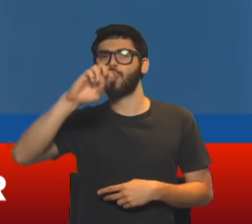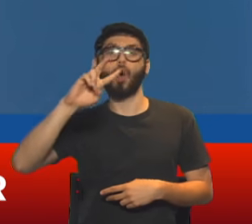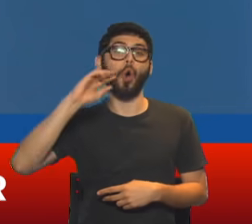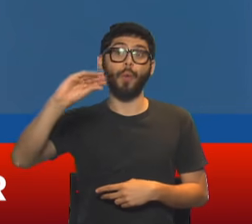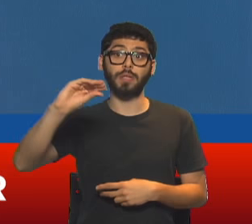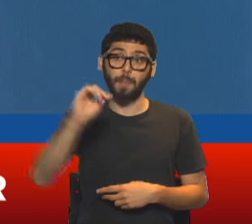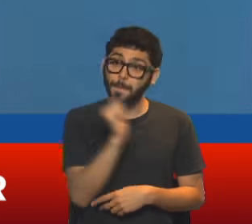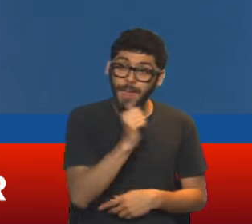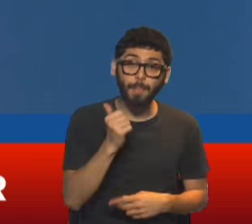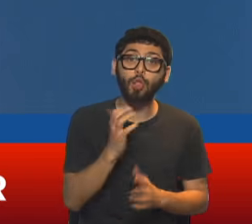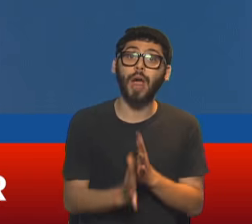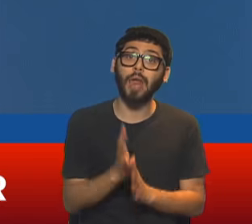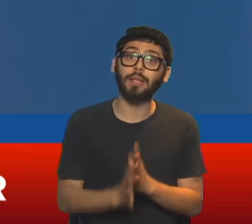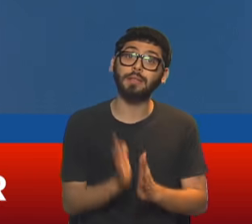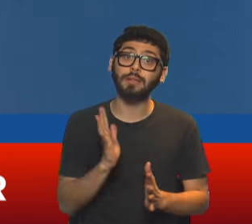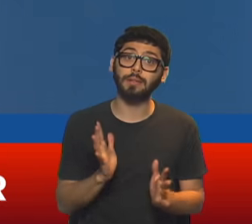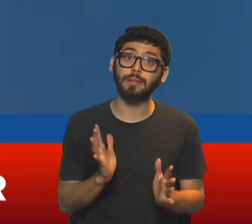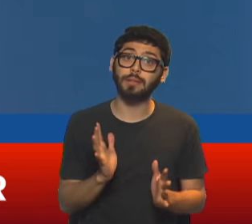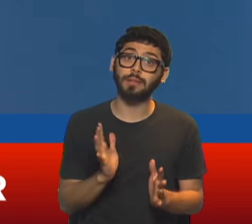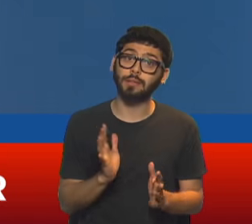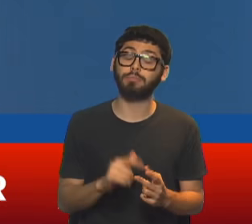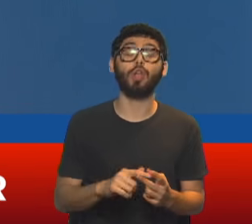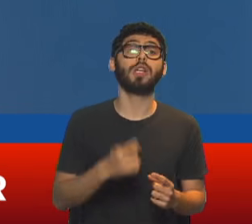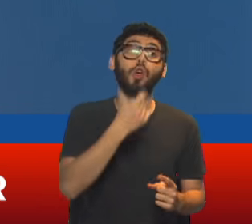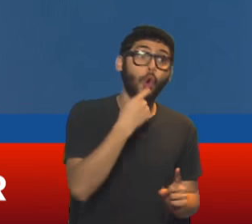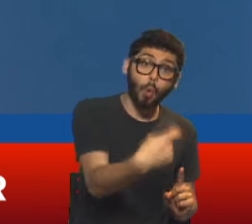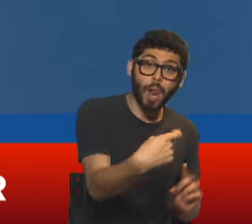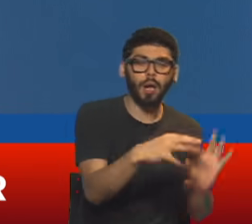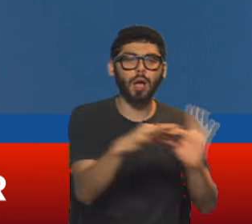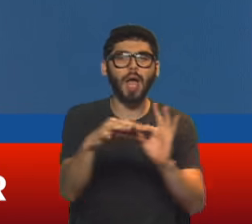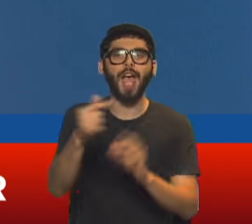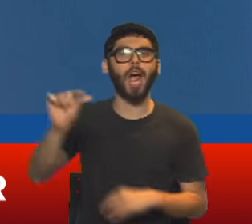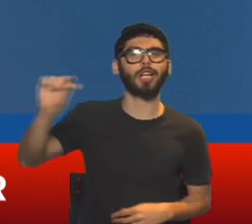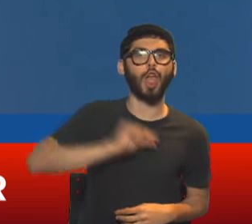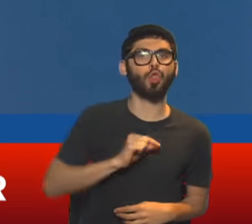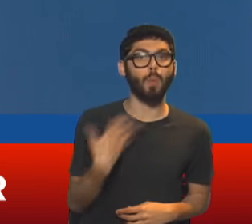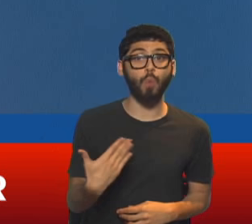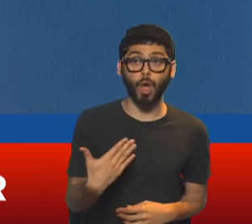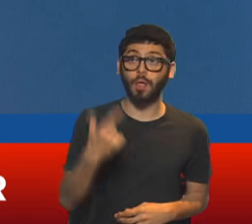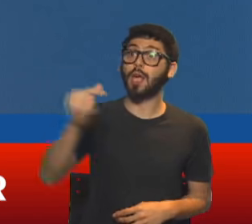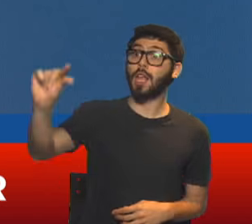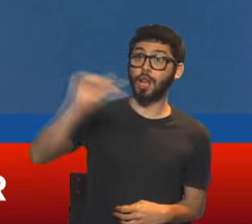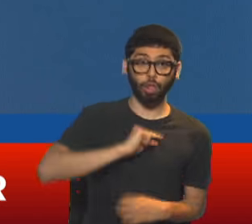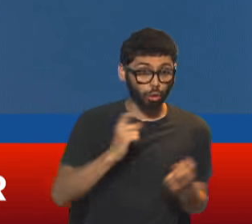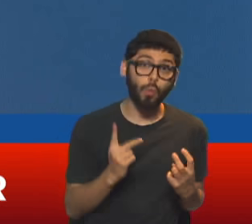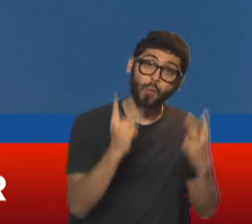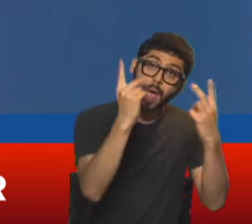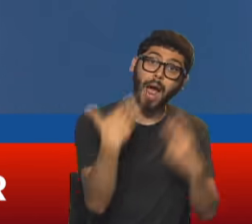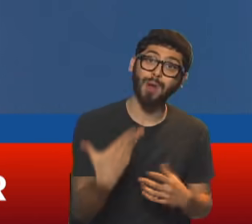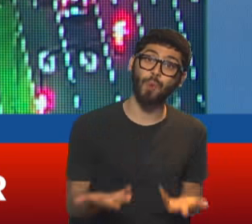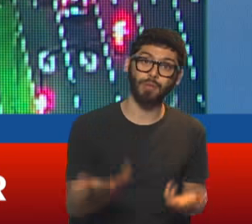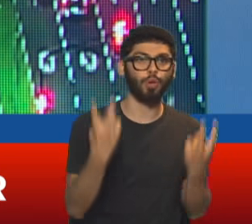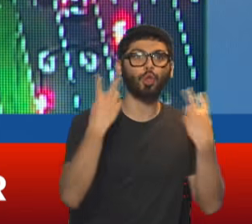costo cero cuando accedes a una jubilación tenés la posibilidad de sacar un crédito cuando sacas un crédito tenés la posibilidad de viajar y entonces en el turn y el